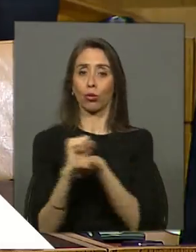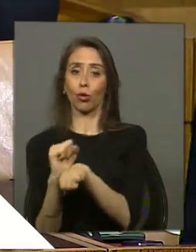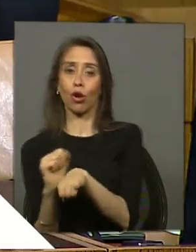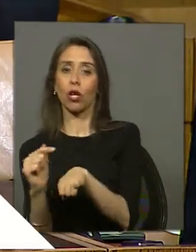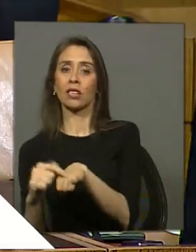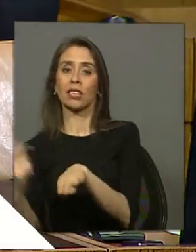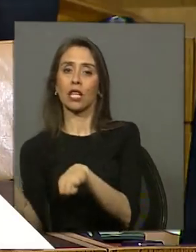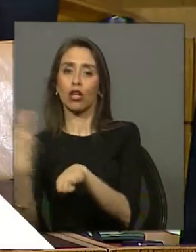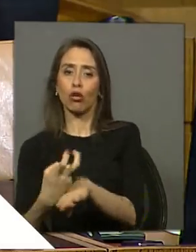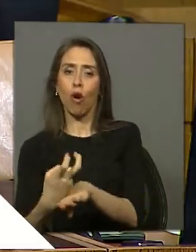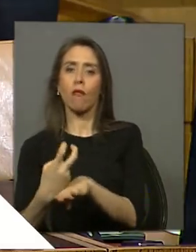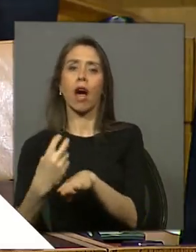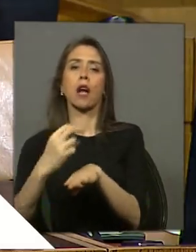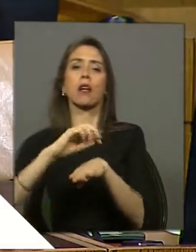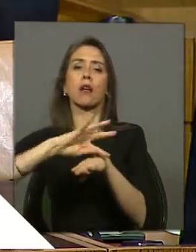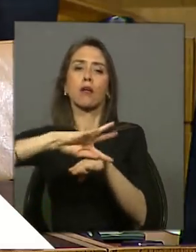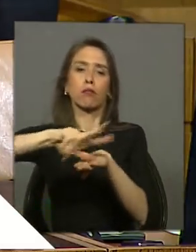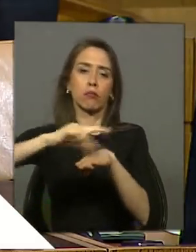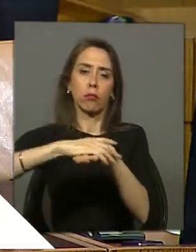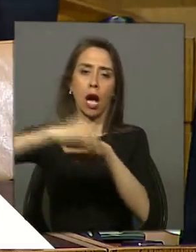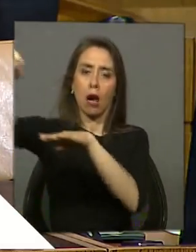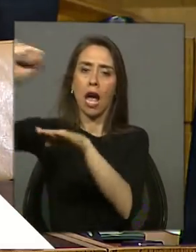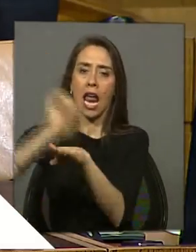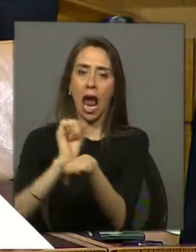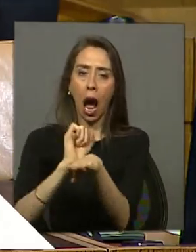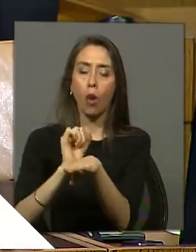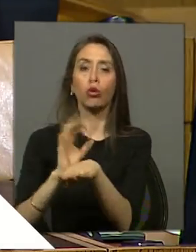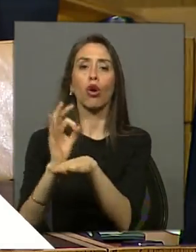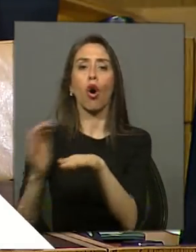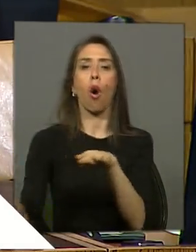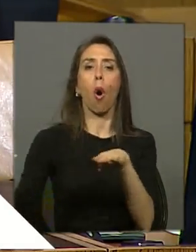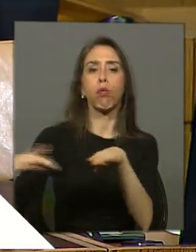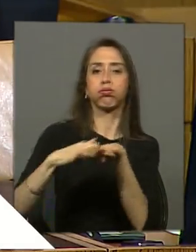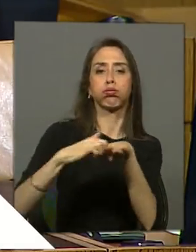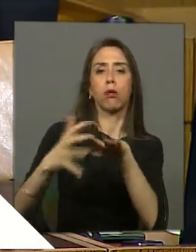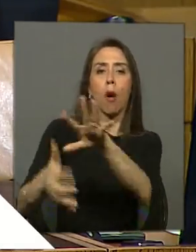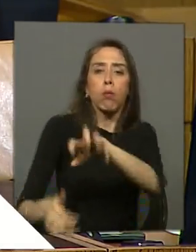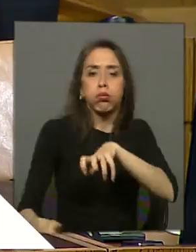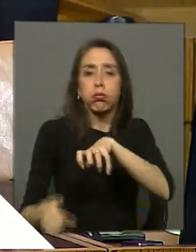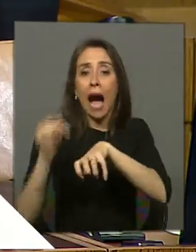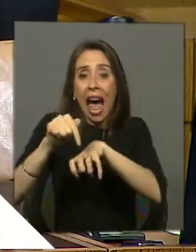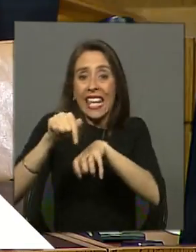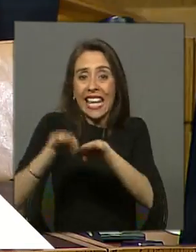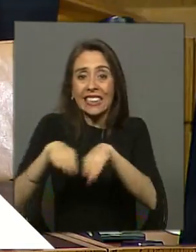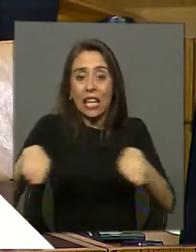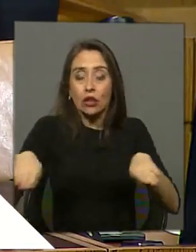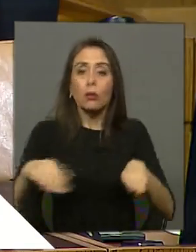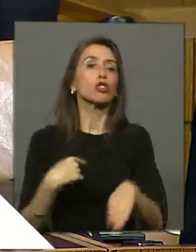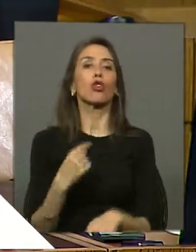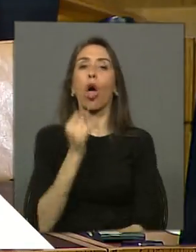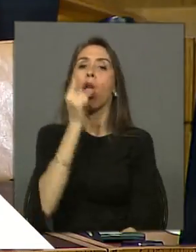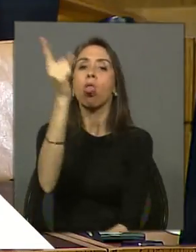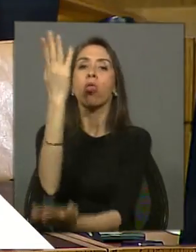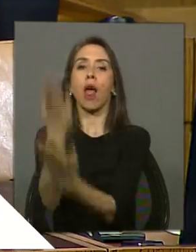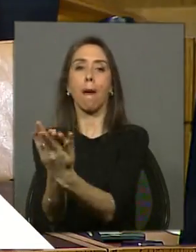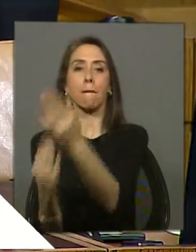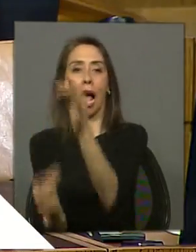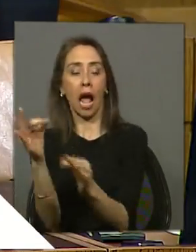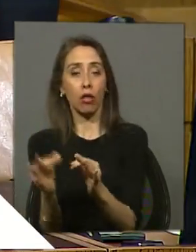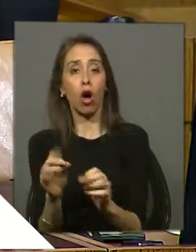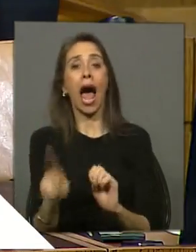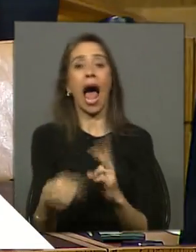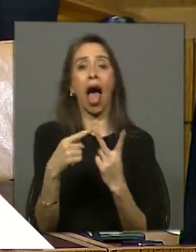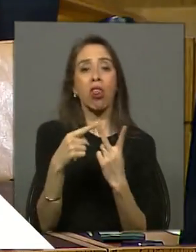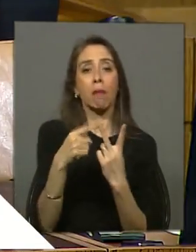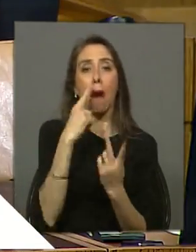alguno de estos percances va a tener que además de demandar va a tener que probar de que el